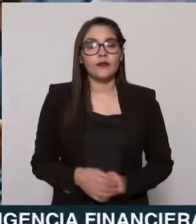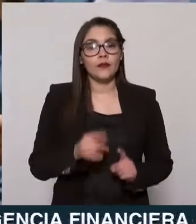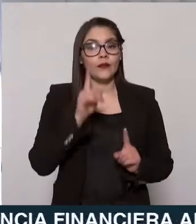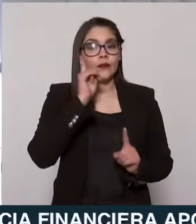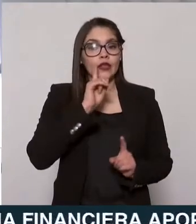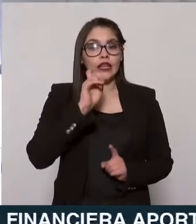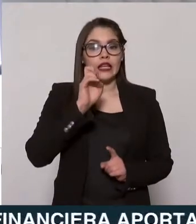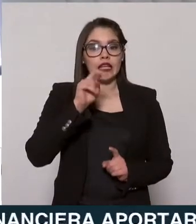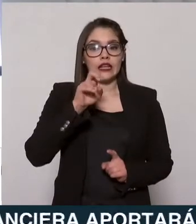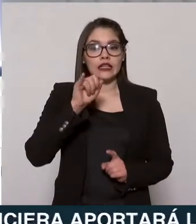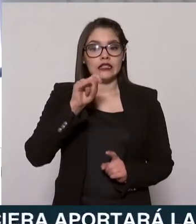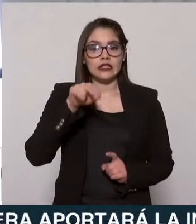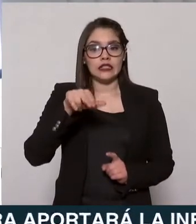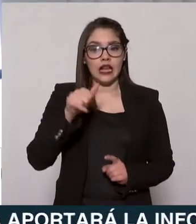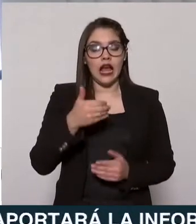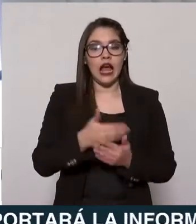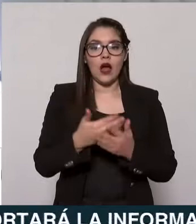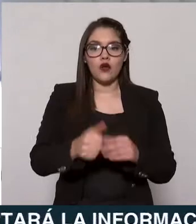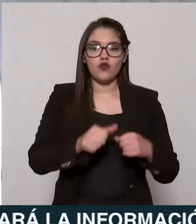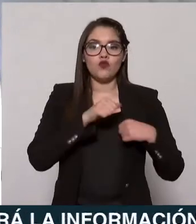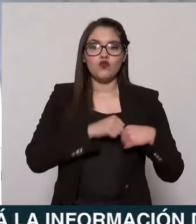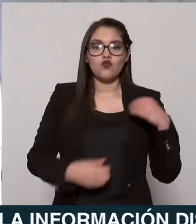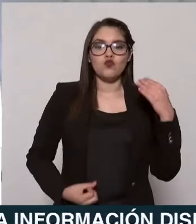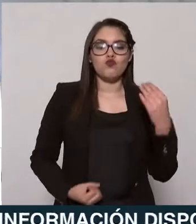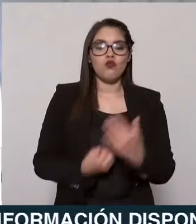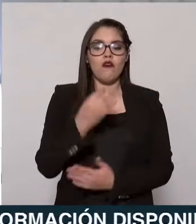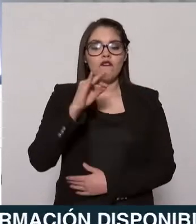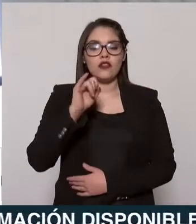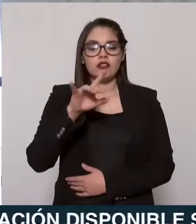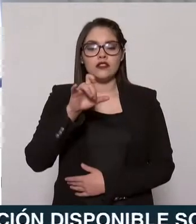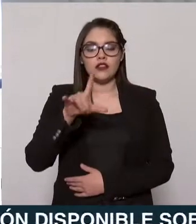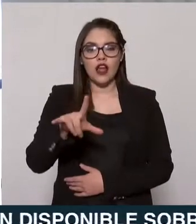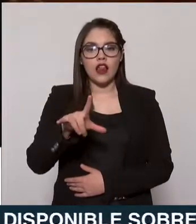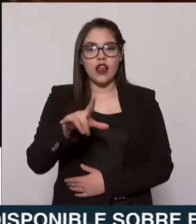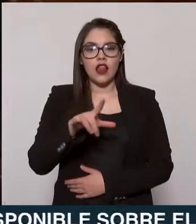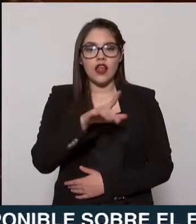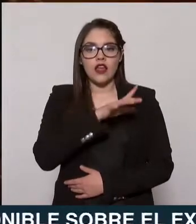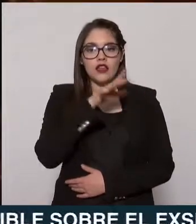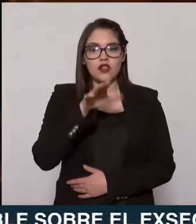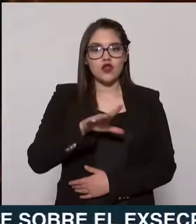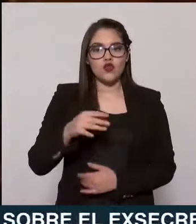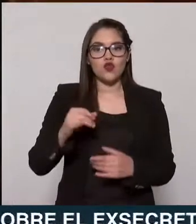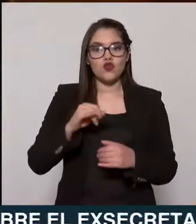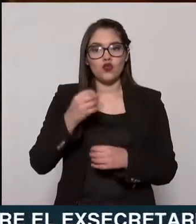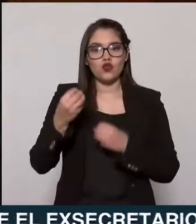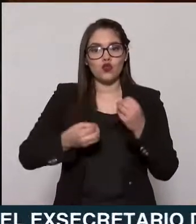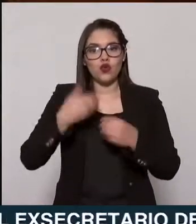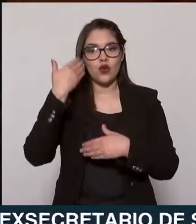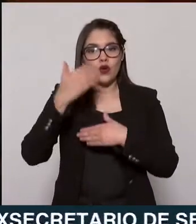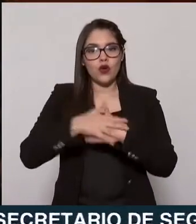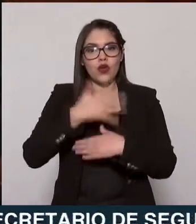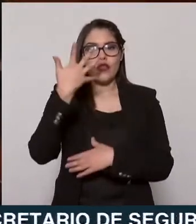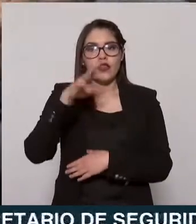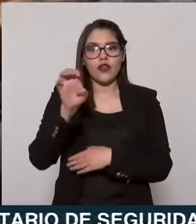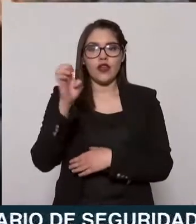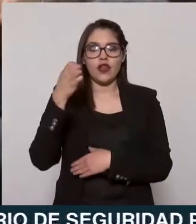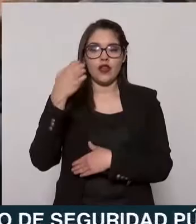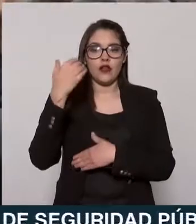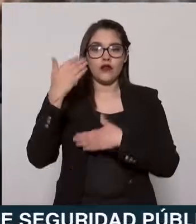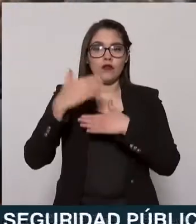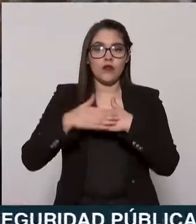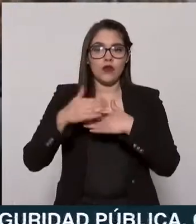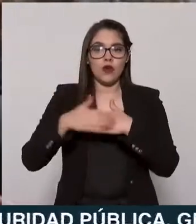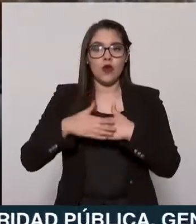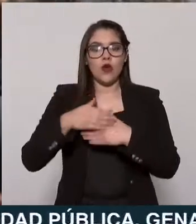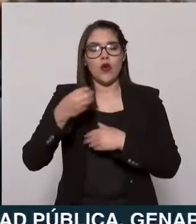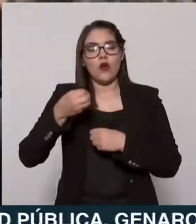Ernestina Godoy ostentará el cargo de Fiscal General de Justicia de la Ciudad de México a partir del 10 de enero próximo. En